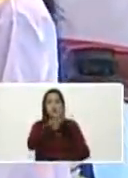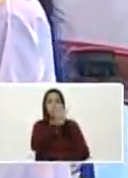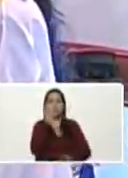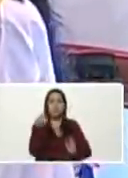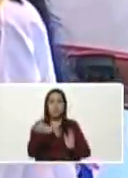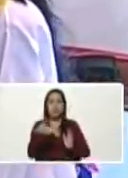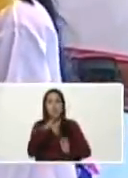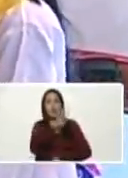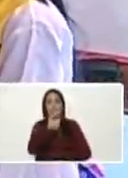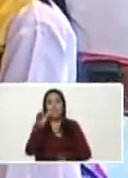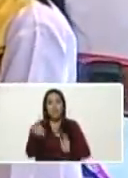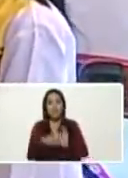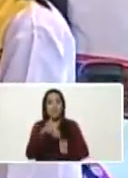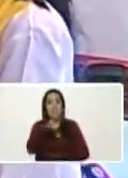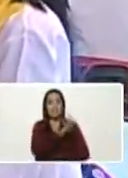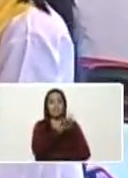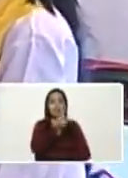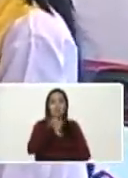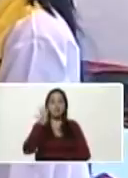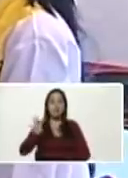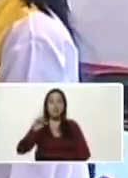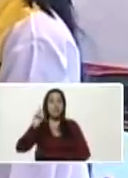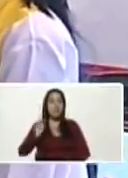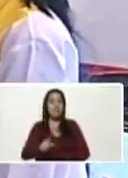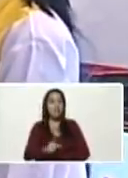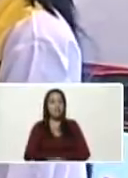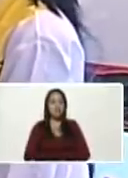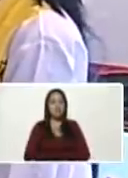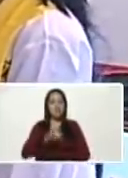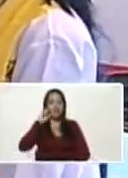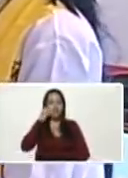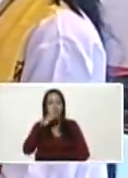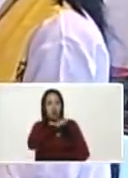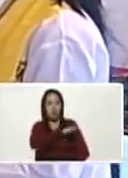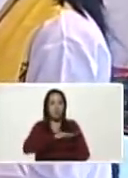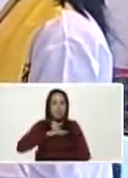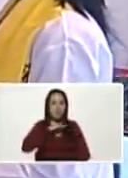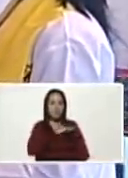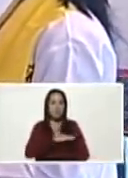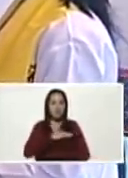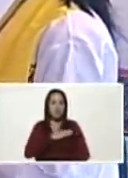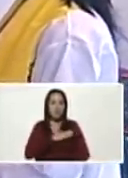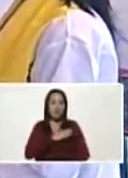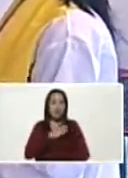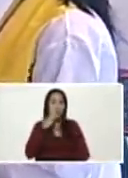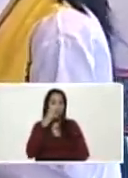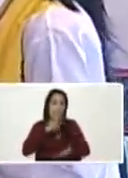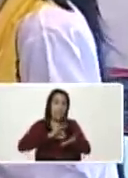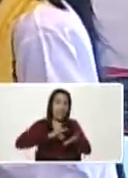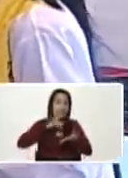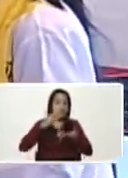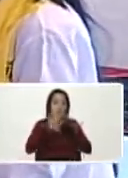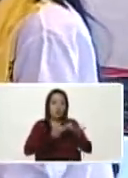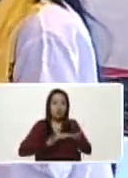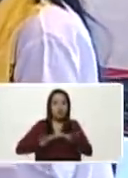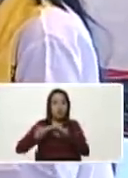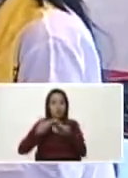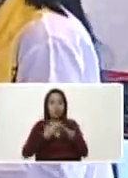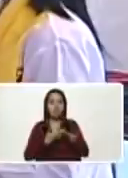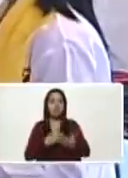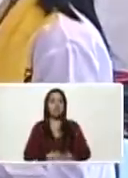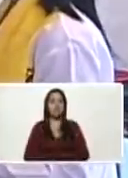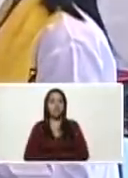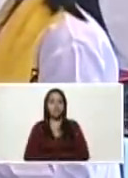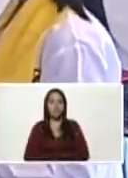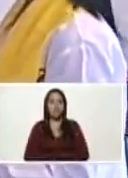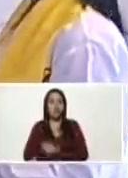40.514, en el marco de la misión Alma Mater, como parte de las políticas del Ejecutivo